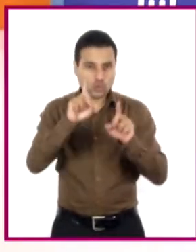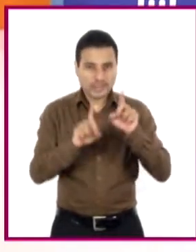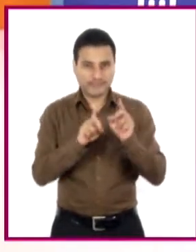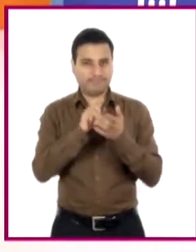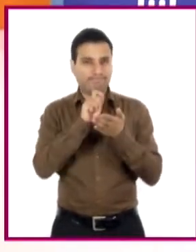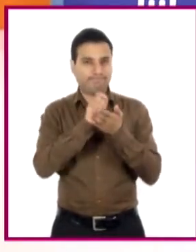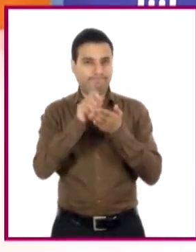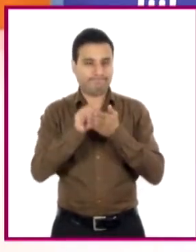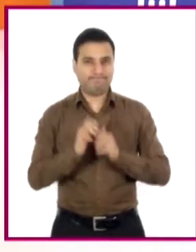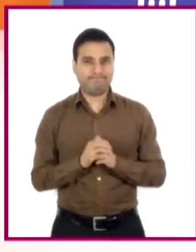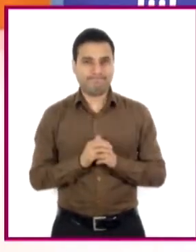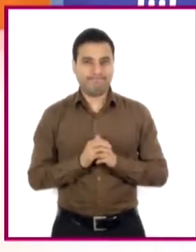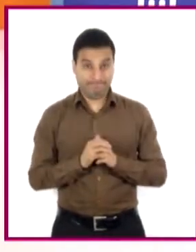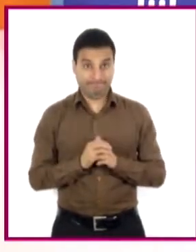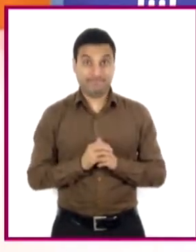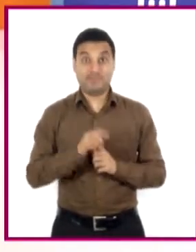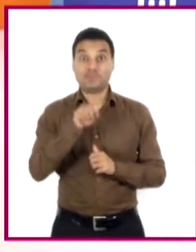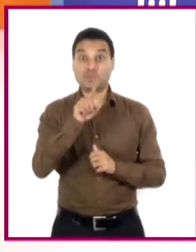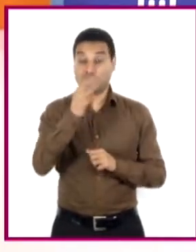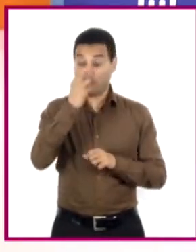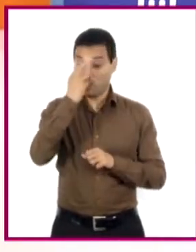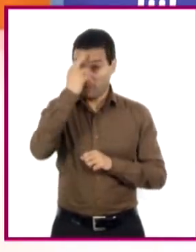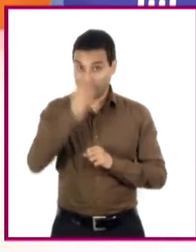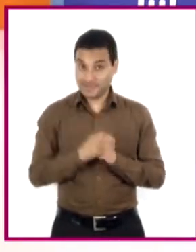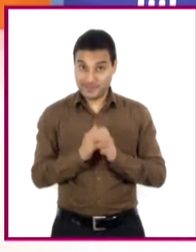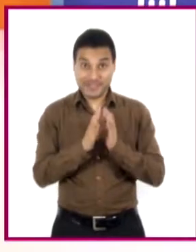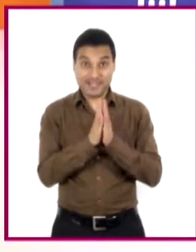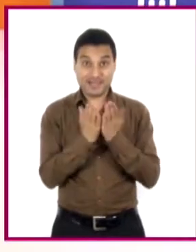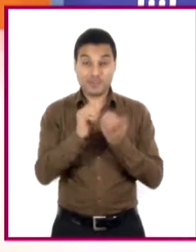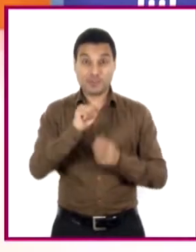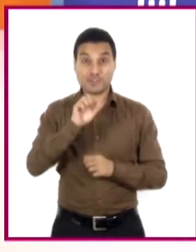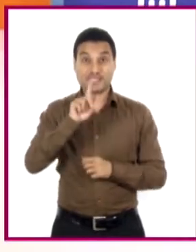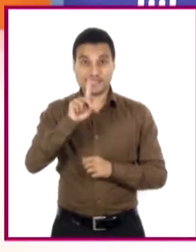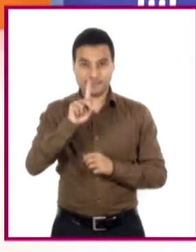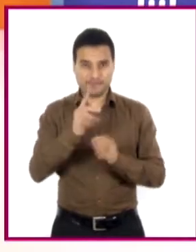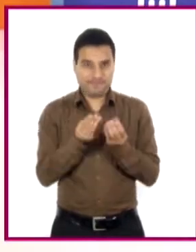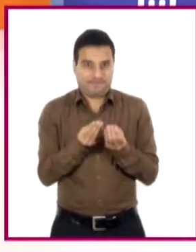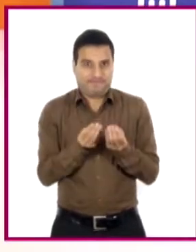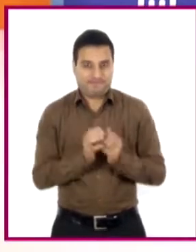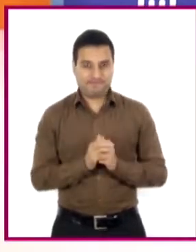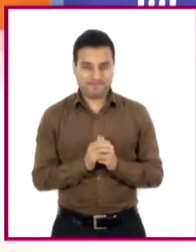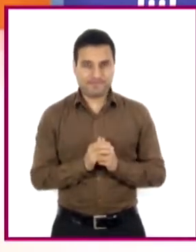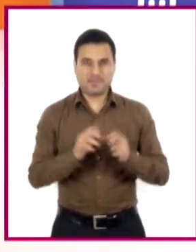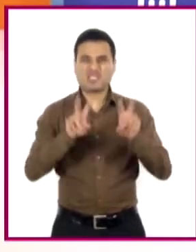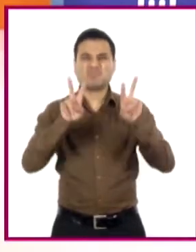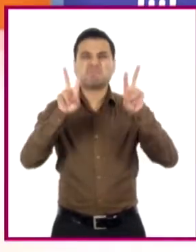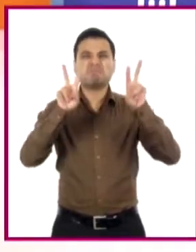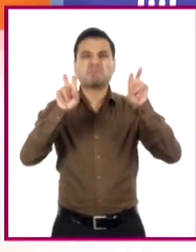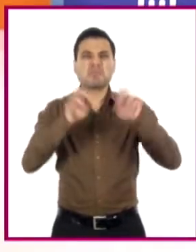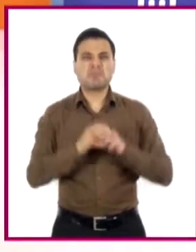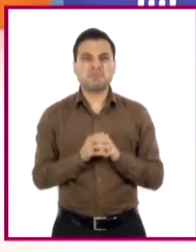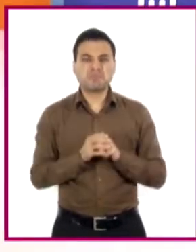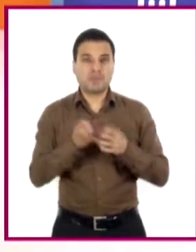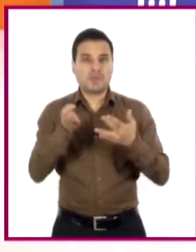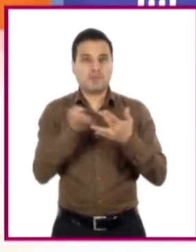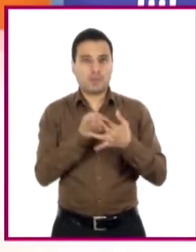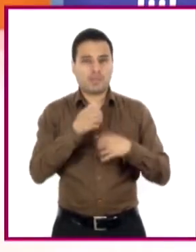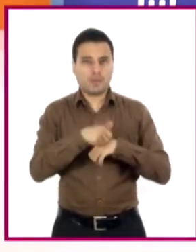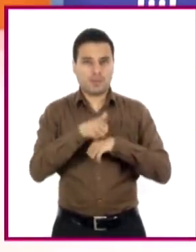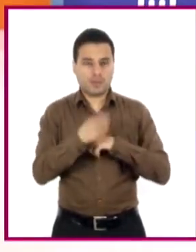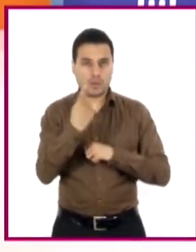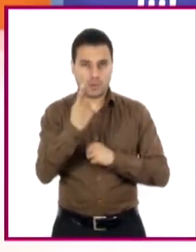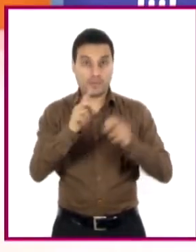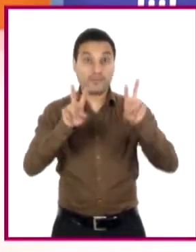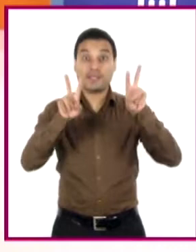sesión. No olviden tener a la mano su libro de texto. El tema que abordaremos se localiza en el bloque 1,